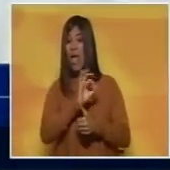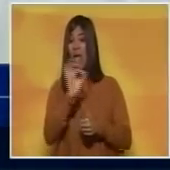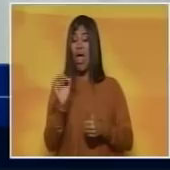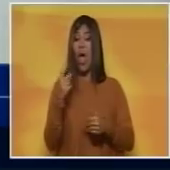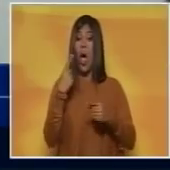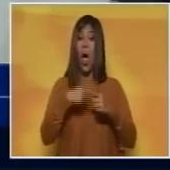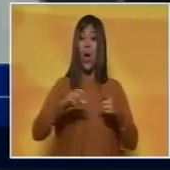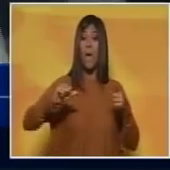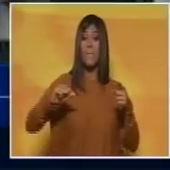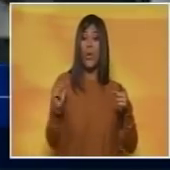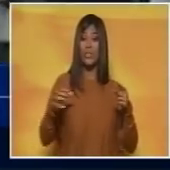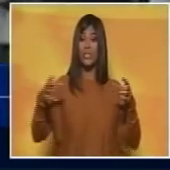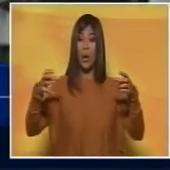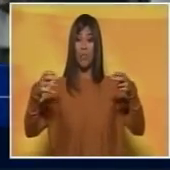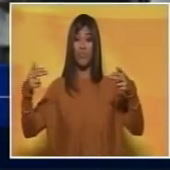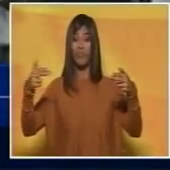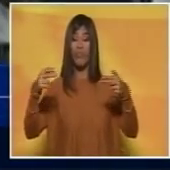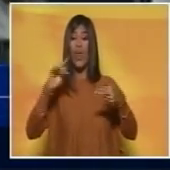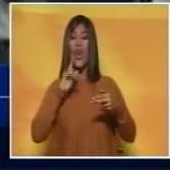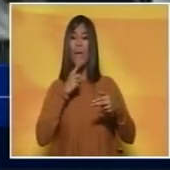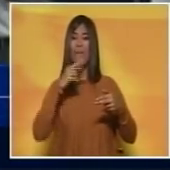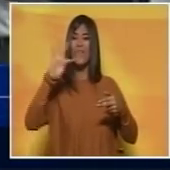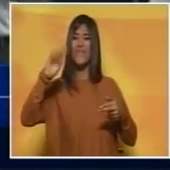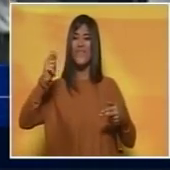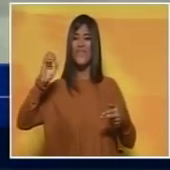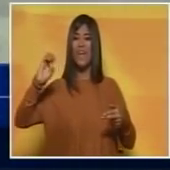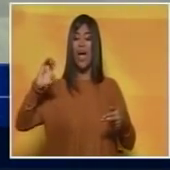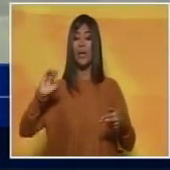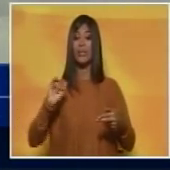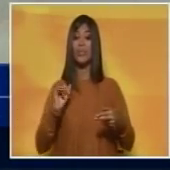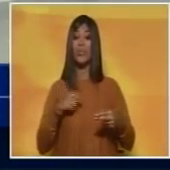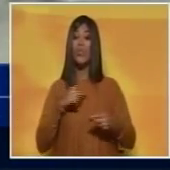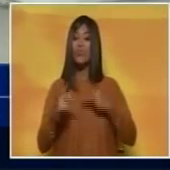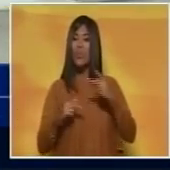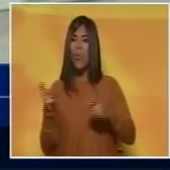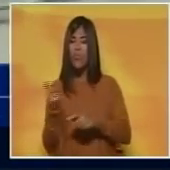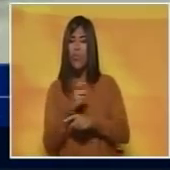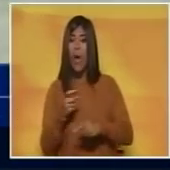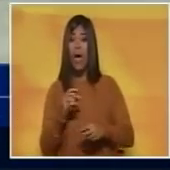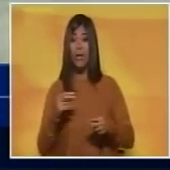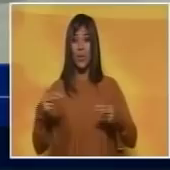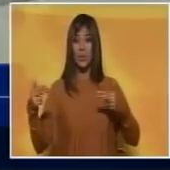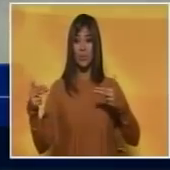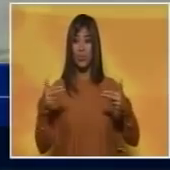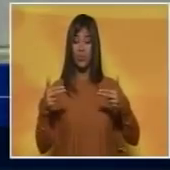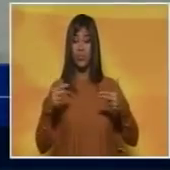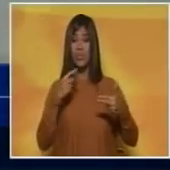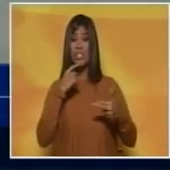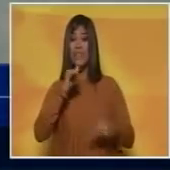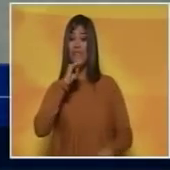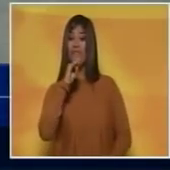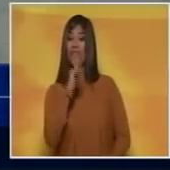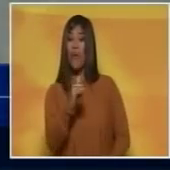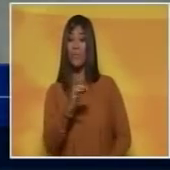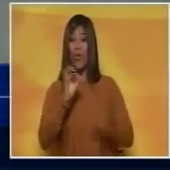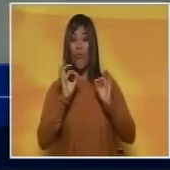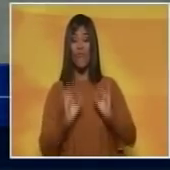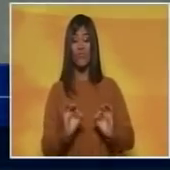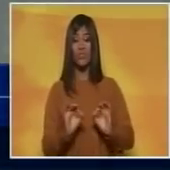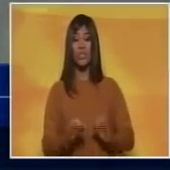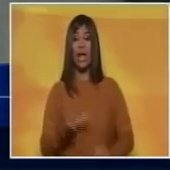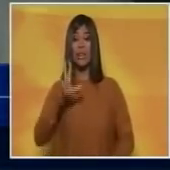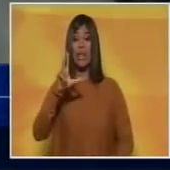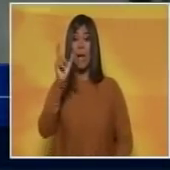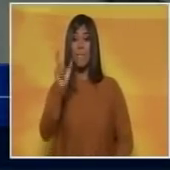y funcionarios del FAES, quienes llevarían a cabo un procedimiento. En la acción, según la información extraoficial,